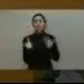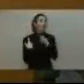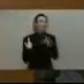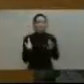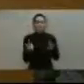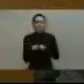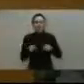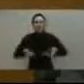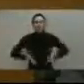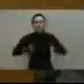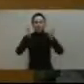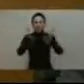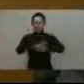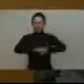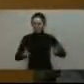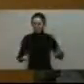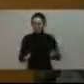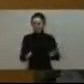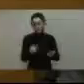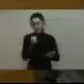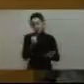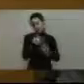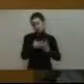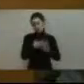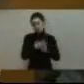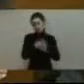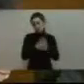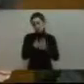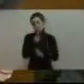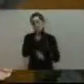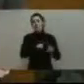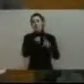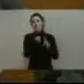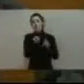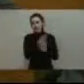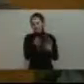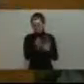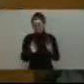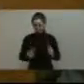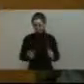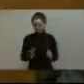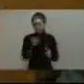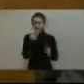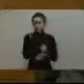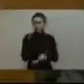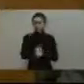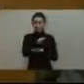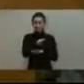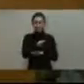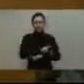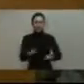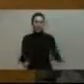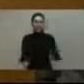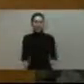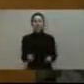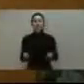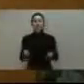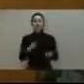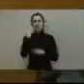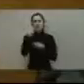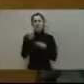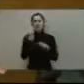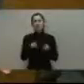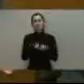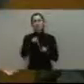de carreteras. Y eso por decir algo, de las que no den probleminas, porque de mantenimiento tampoco. Debe ser que